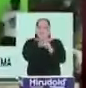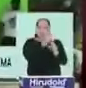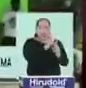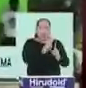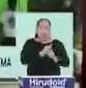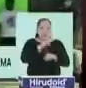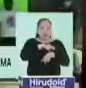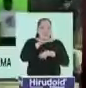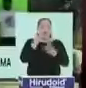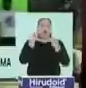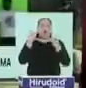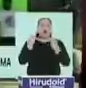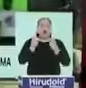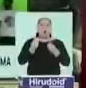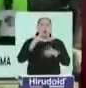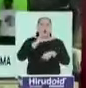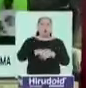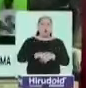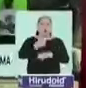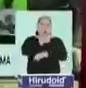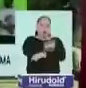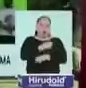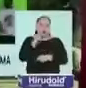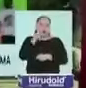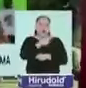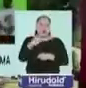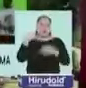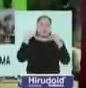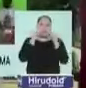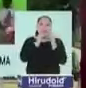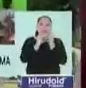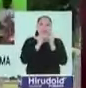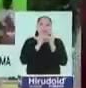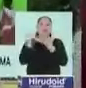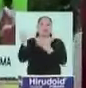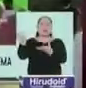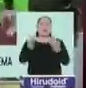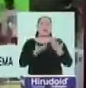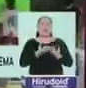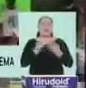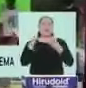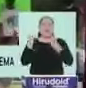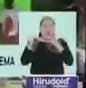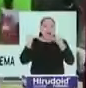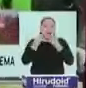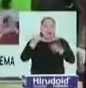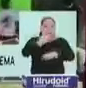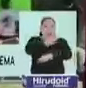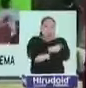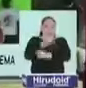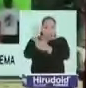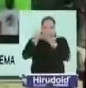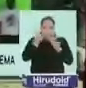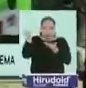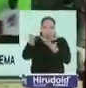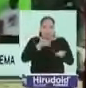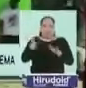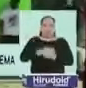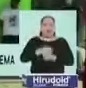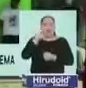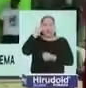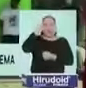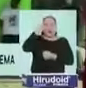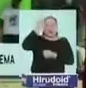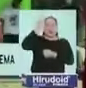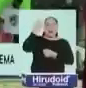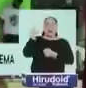desde un principio, incluso en el gobierno de Lagarto Martín Vizcarra, el que más descuidó y el que más sembró el descuido del Estado, pese